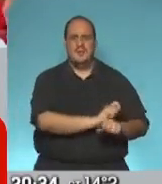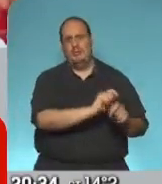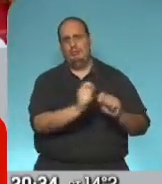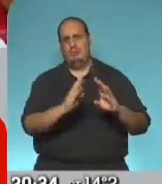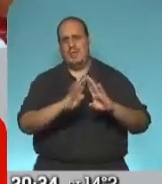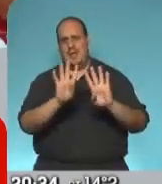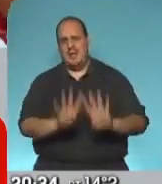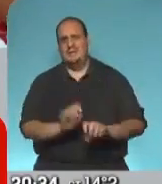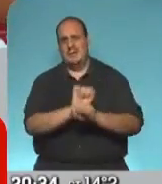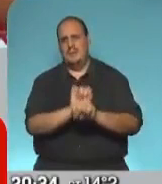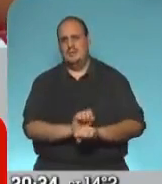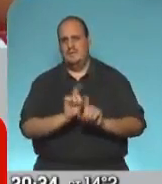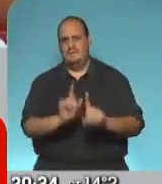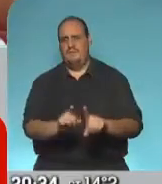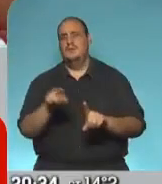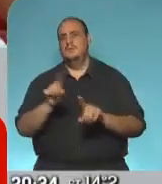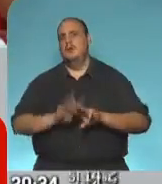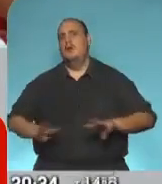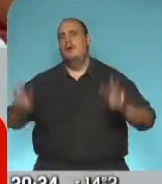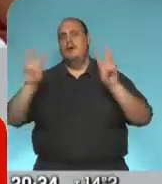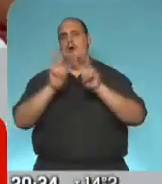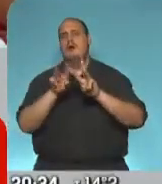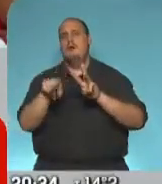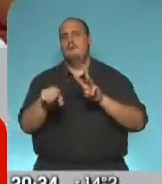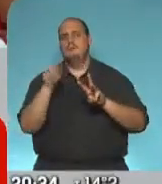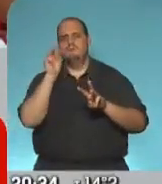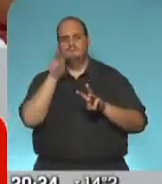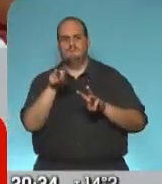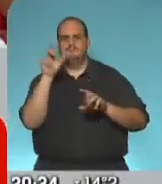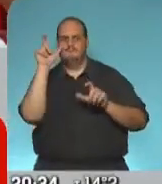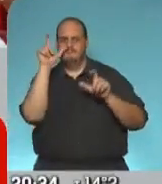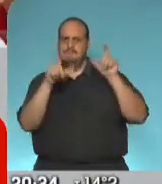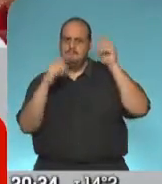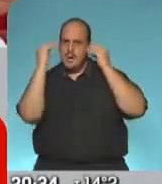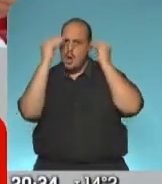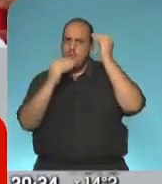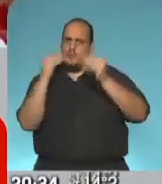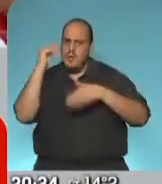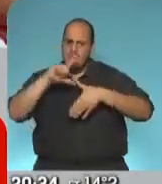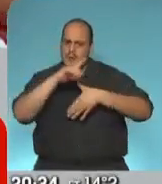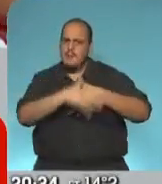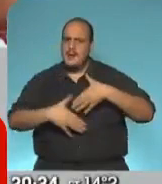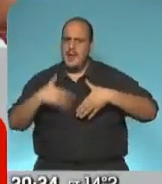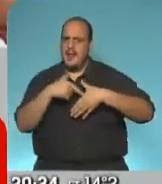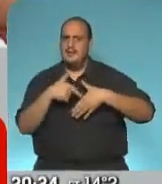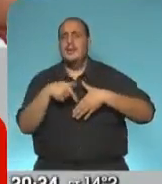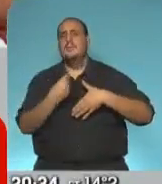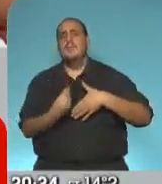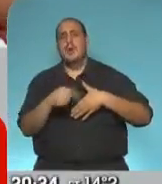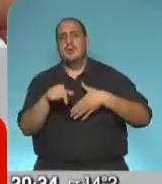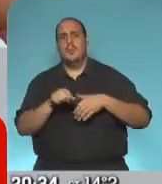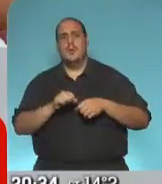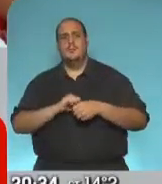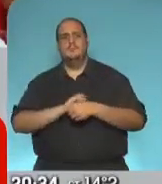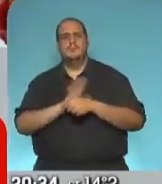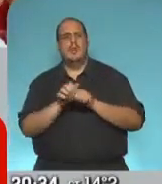muchos países, la ONU mira con preocupación y lo advirtieron a América Latina, que es lo que está pasando por la rápida propagación en